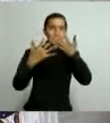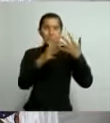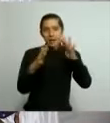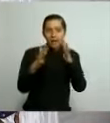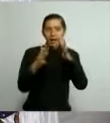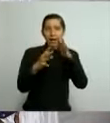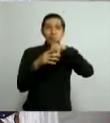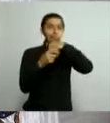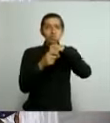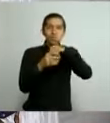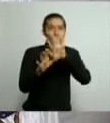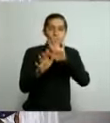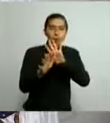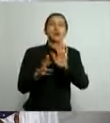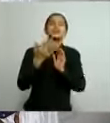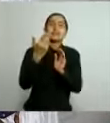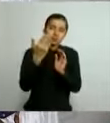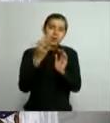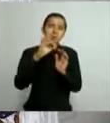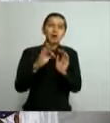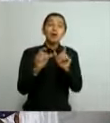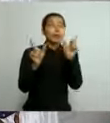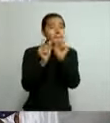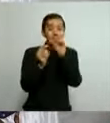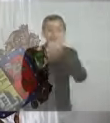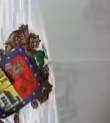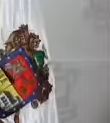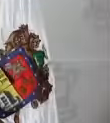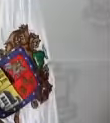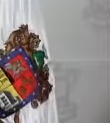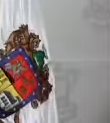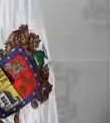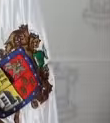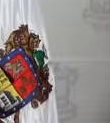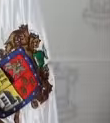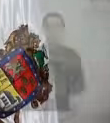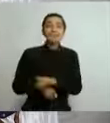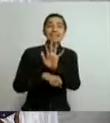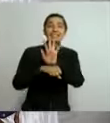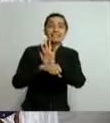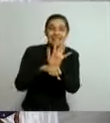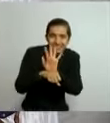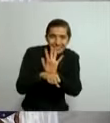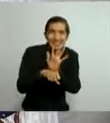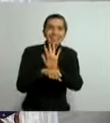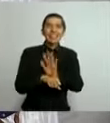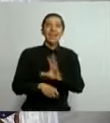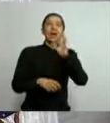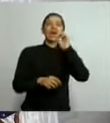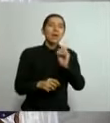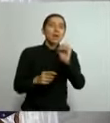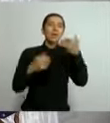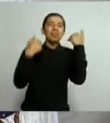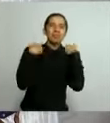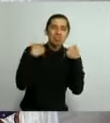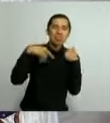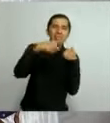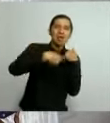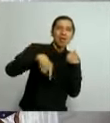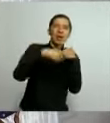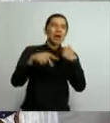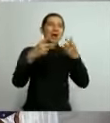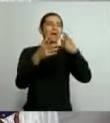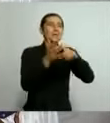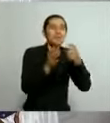su capacidad mediante citas. Los cines y centros comerciales funcionarán